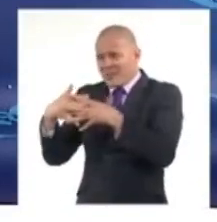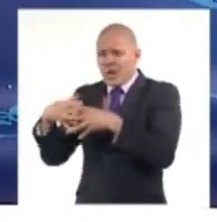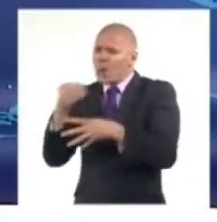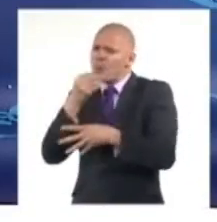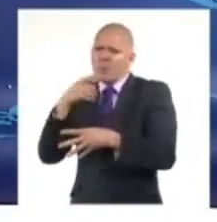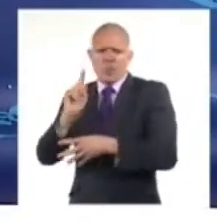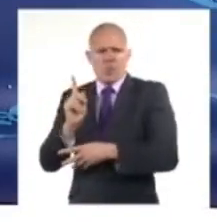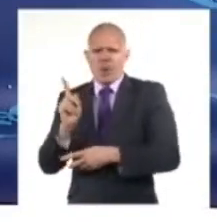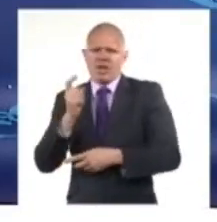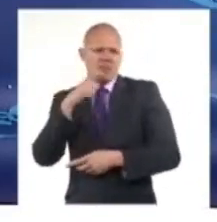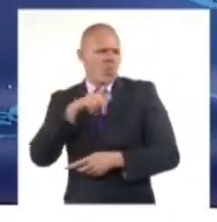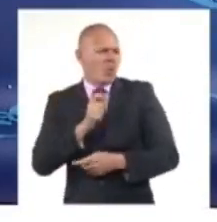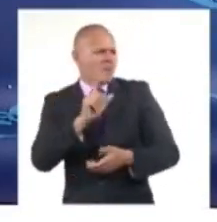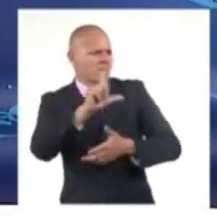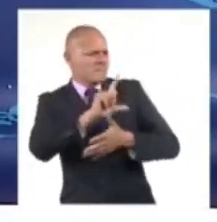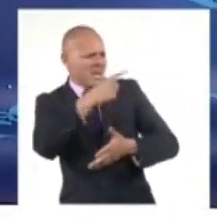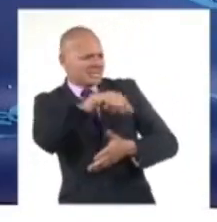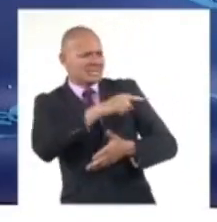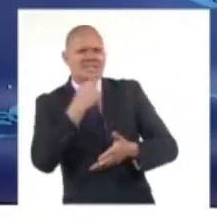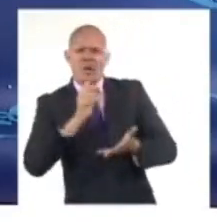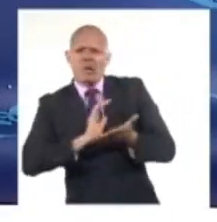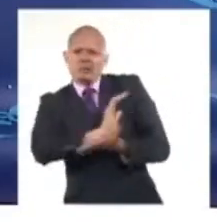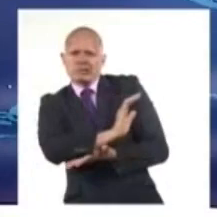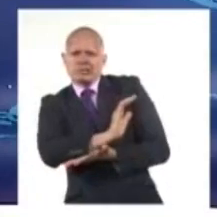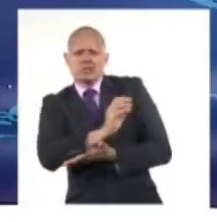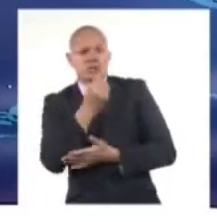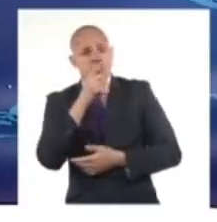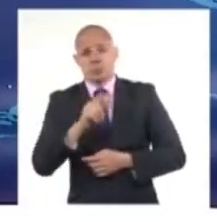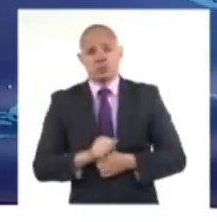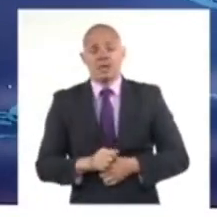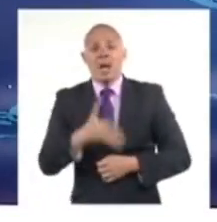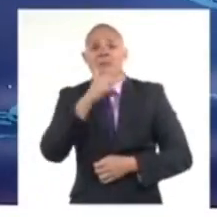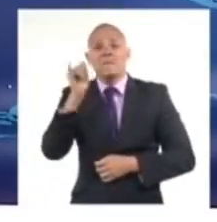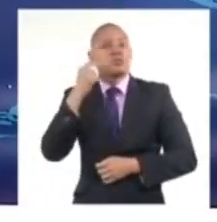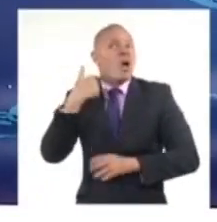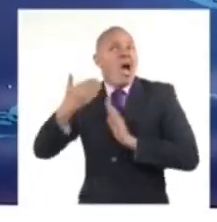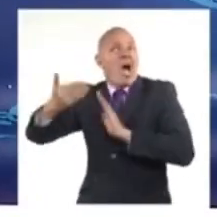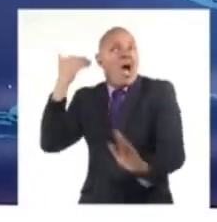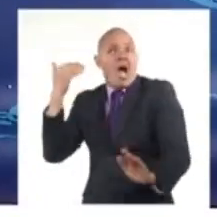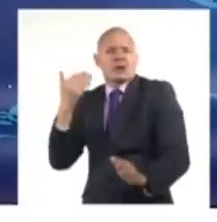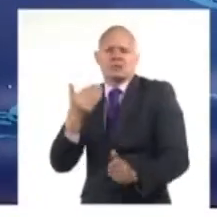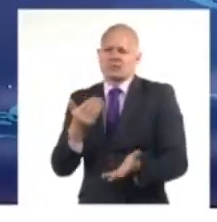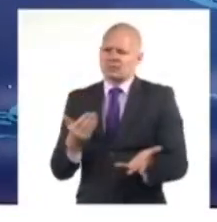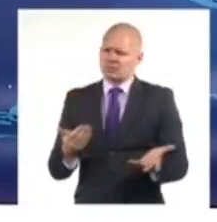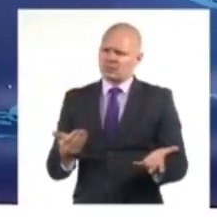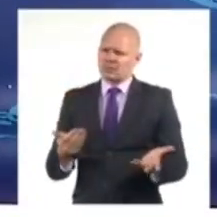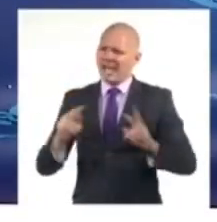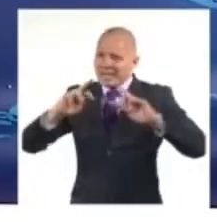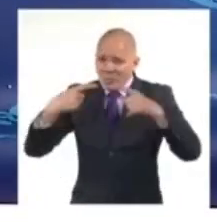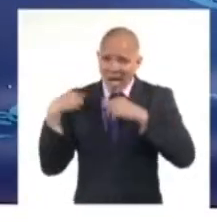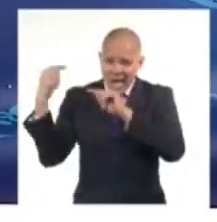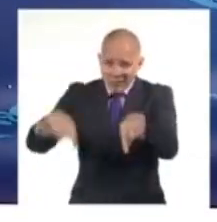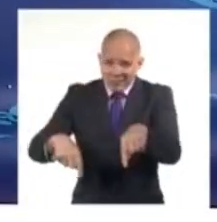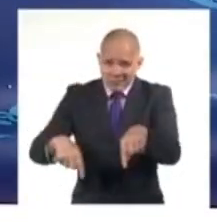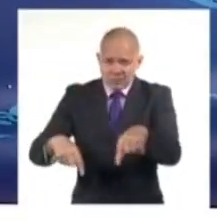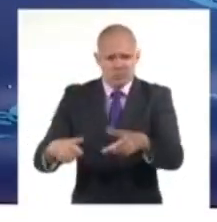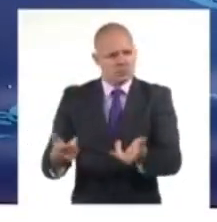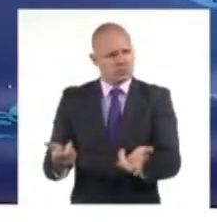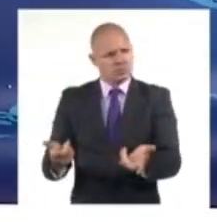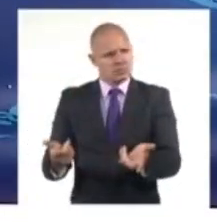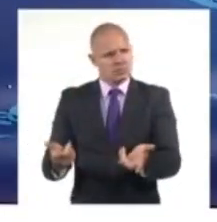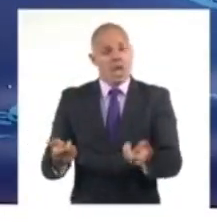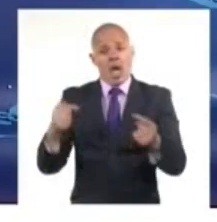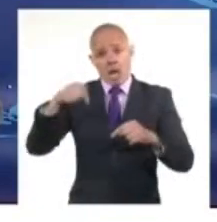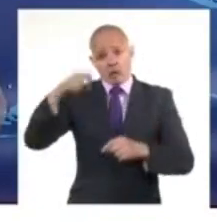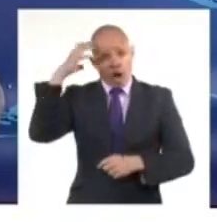a nuestros pueblos de la manera en que lo hizo en el siglo XX. Cuba respalda los esfuerzos genuinos por fomentar la